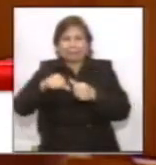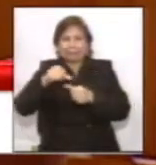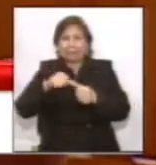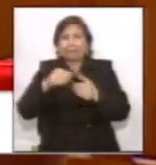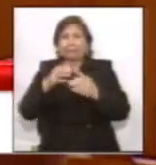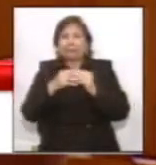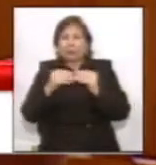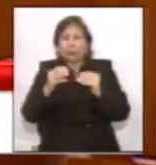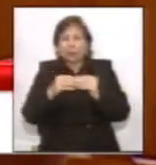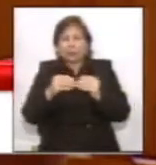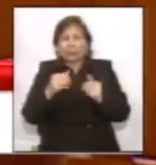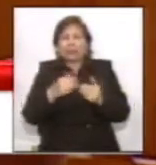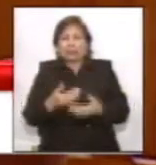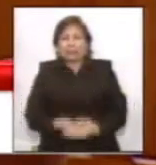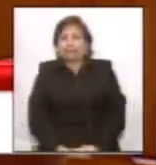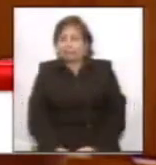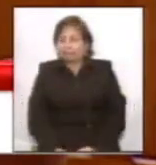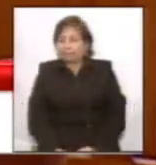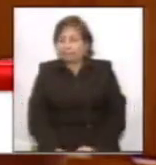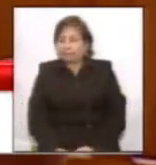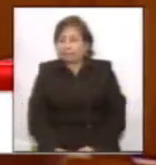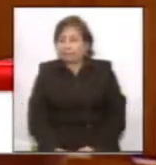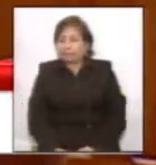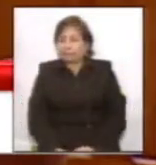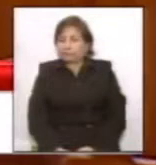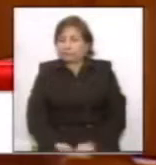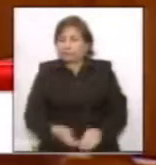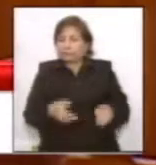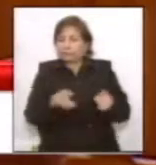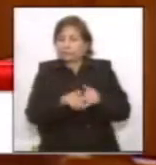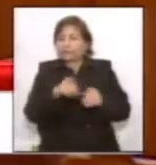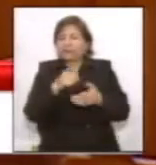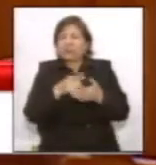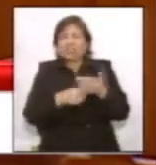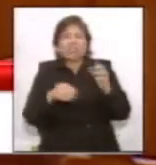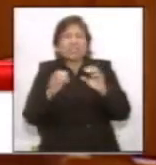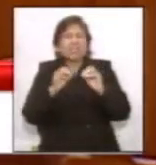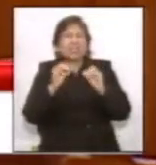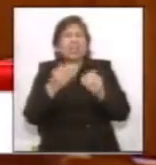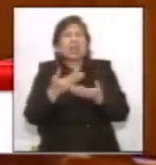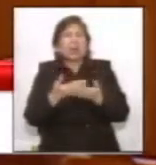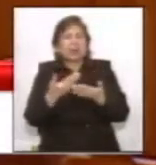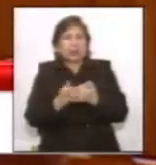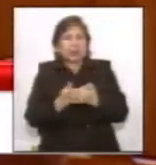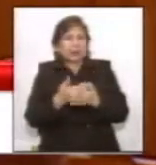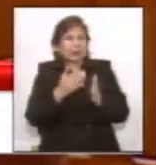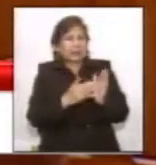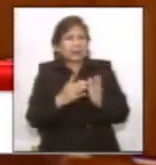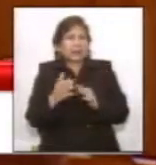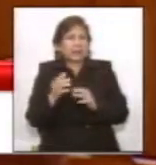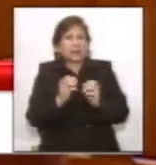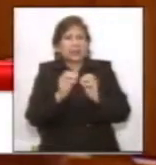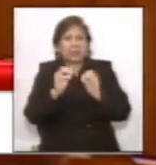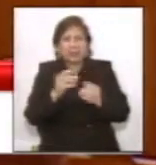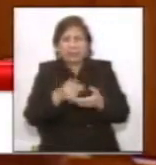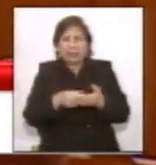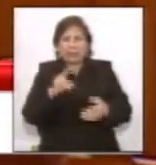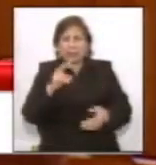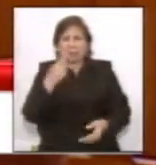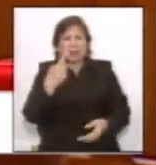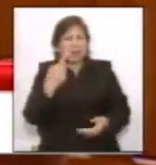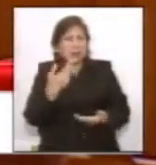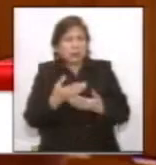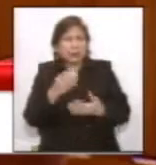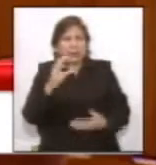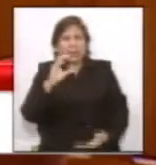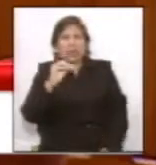innovación productiva y acuicultura. También se nos consultó a qué se debía una menor asignación de recursos en el 2021 para